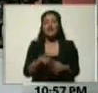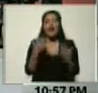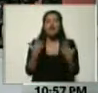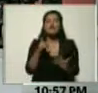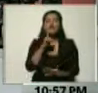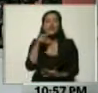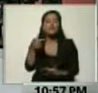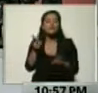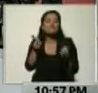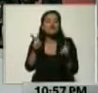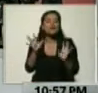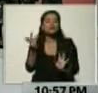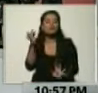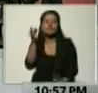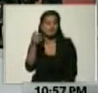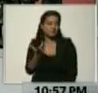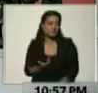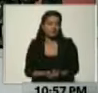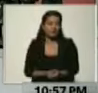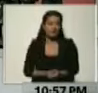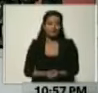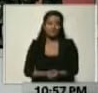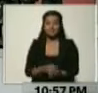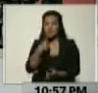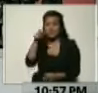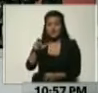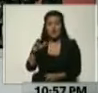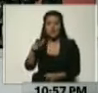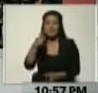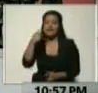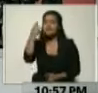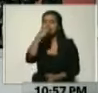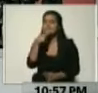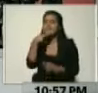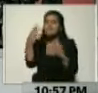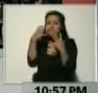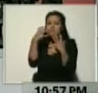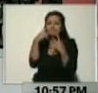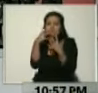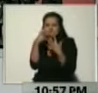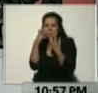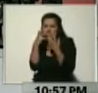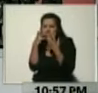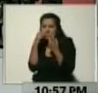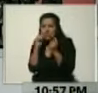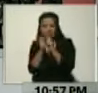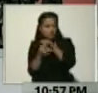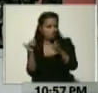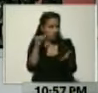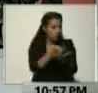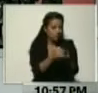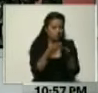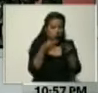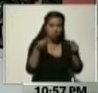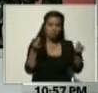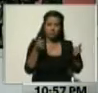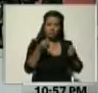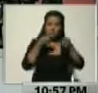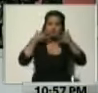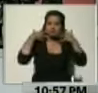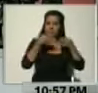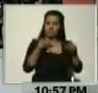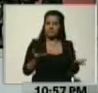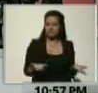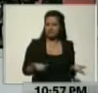María Solita. Llegó y se le curó la cara rápido, ¿no? Lo grande es que, lo peor de eso es que nadie le paró bola aquí, ¿vale?